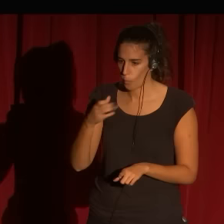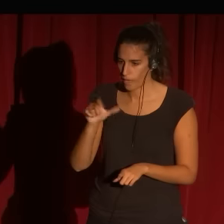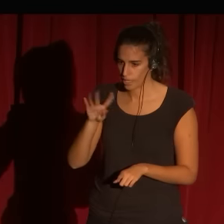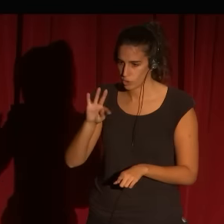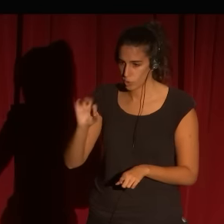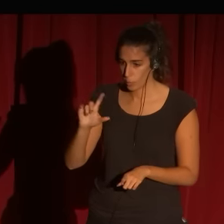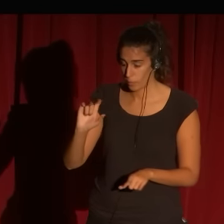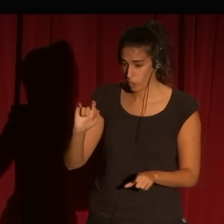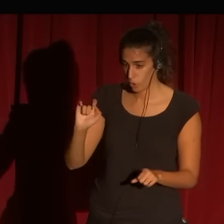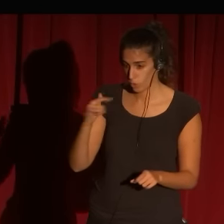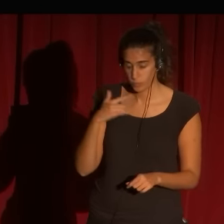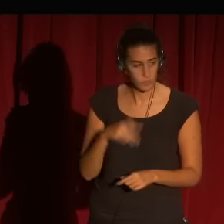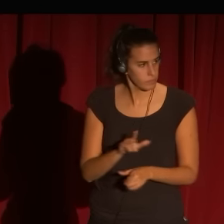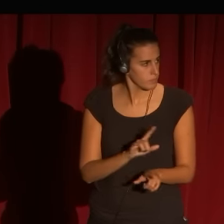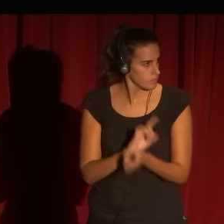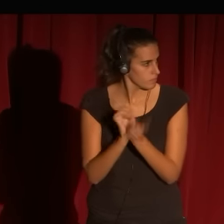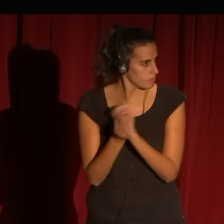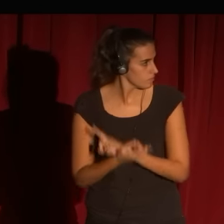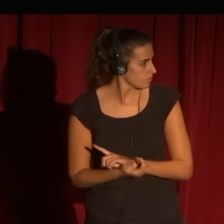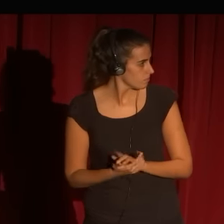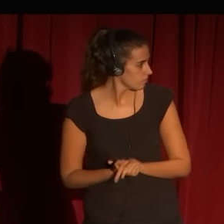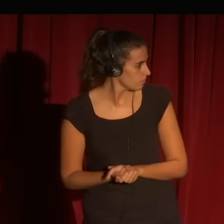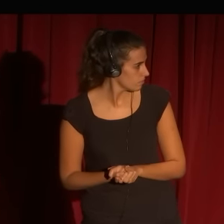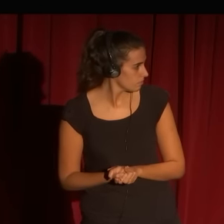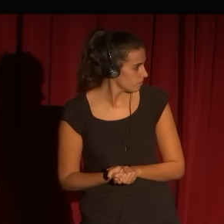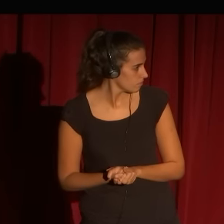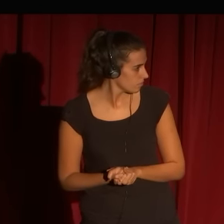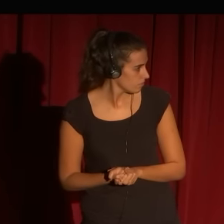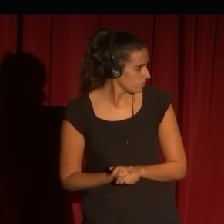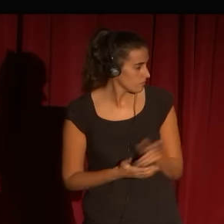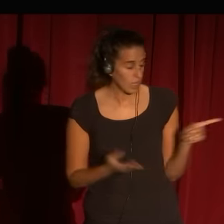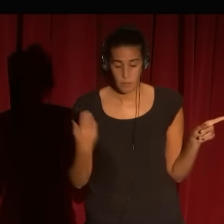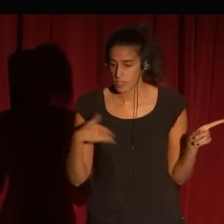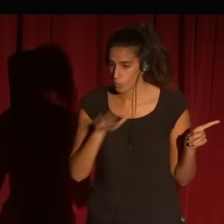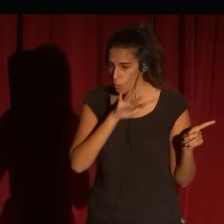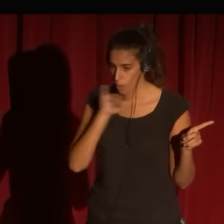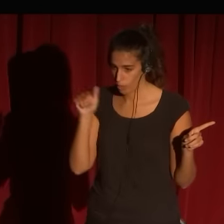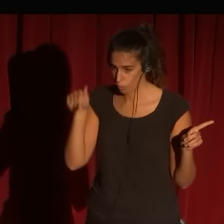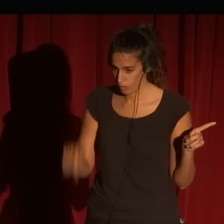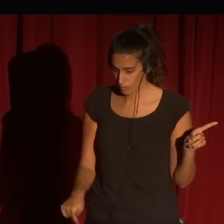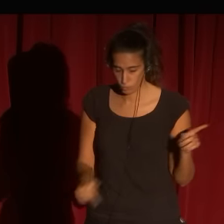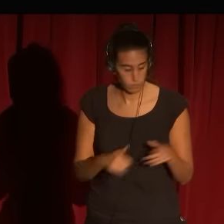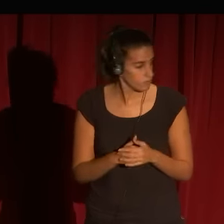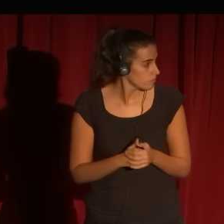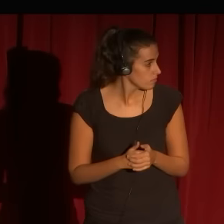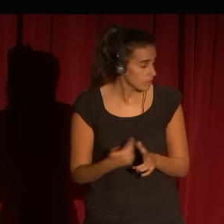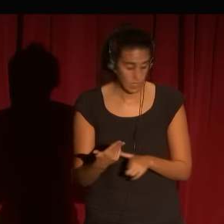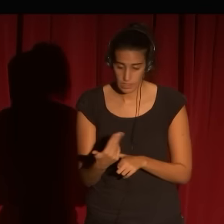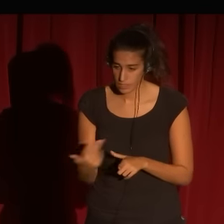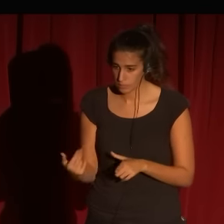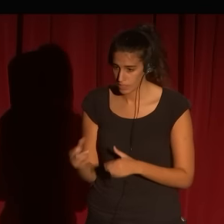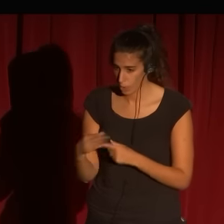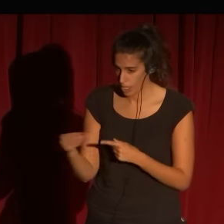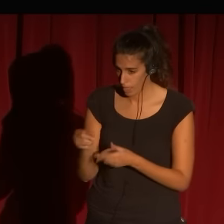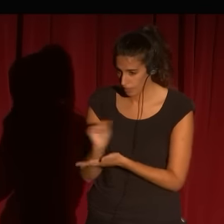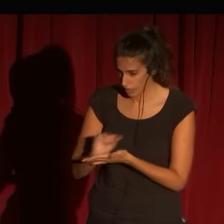sería voy a pasar a este aparato sería igual de azul que es este que veis aquí abajo ese se ha pintado con lapislazuli que es